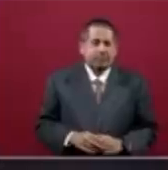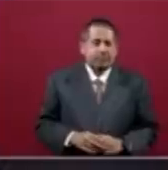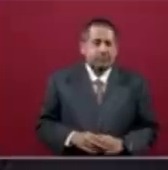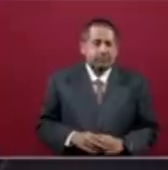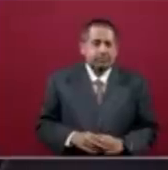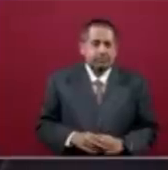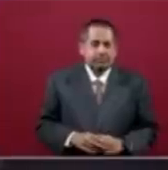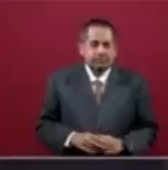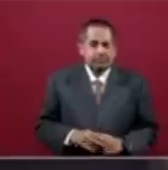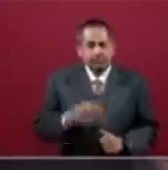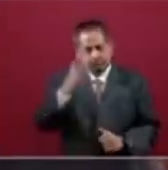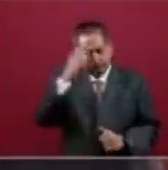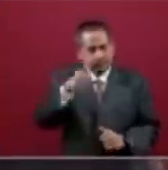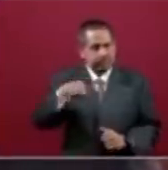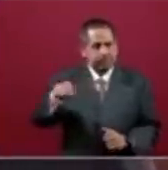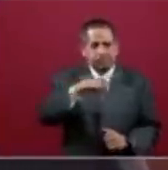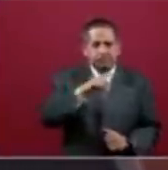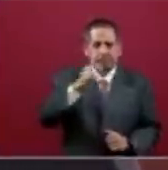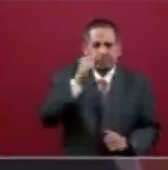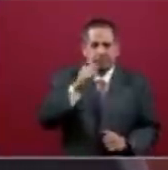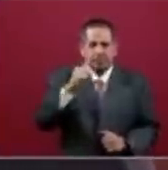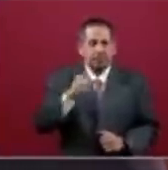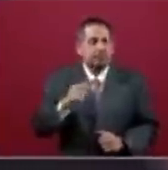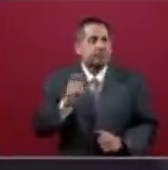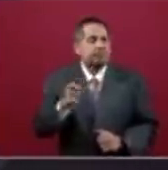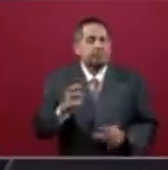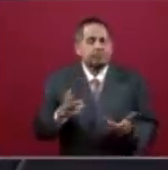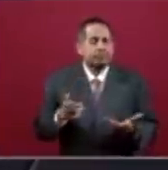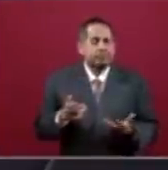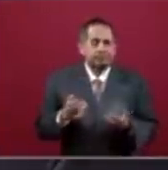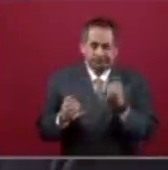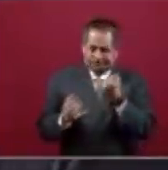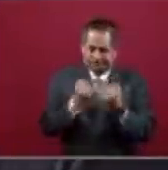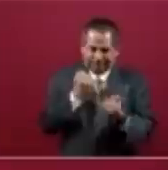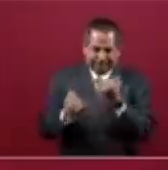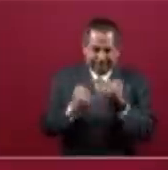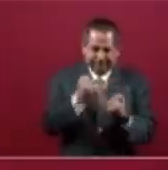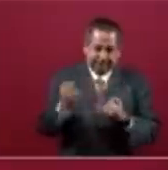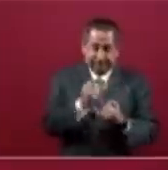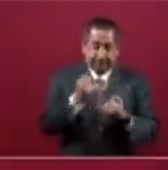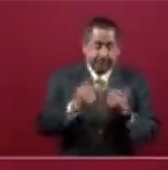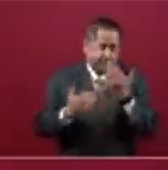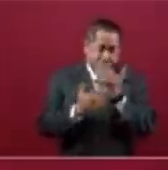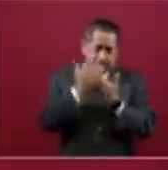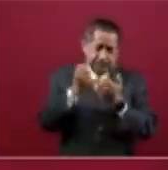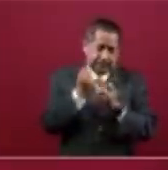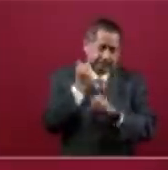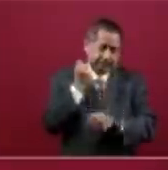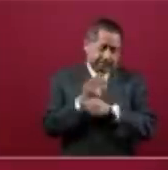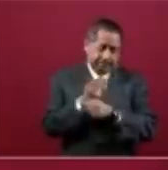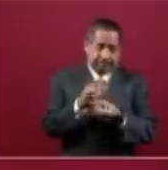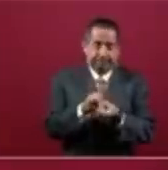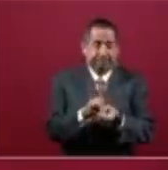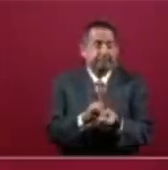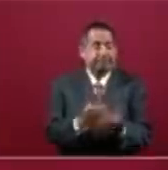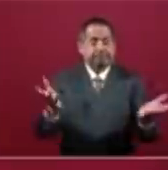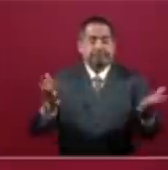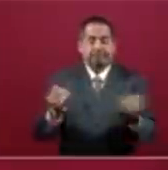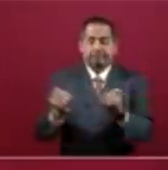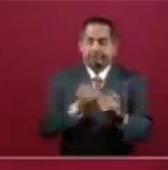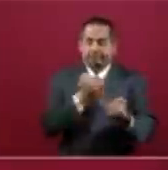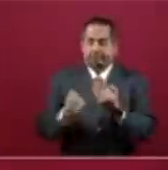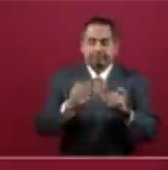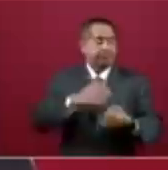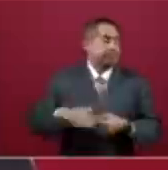Ya saben ustedes de que la suerte se reparte muy temprano, los pedacitos de suerte.